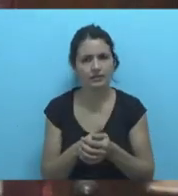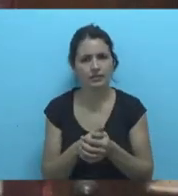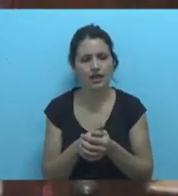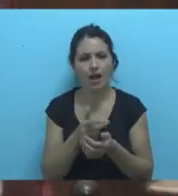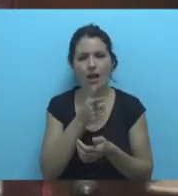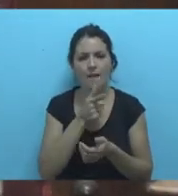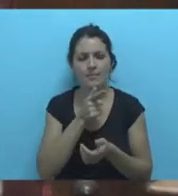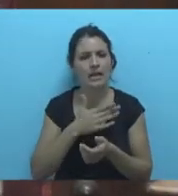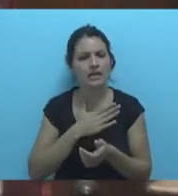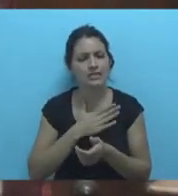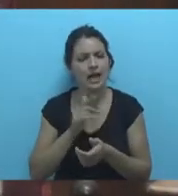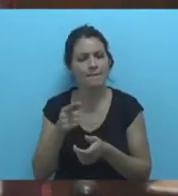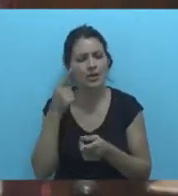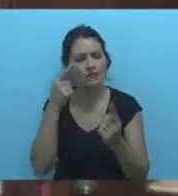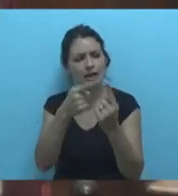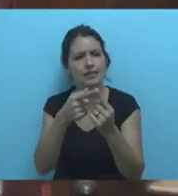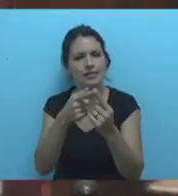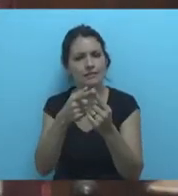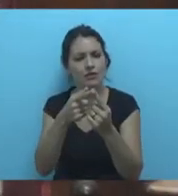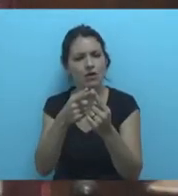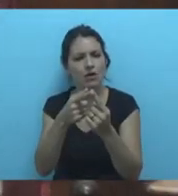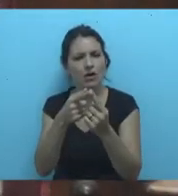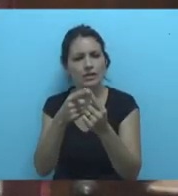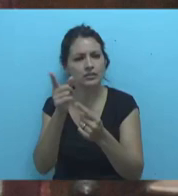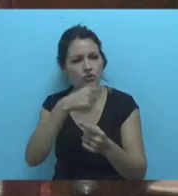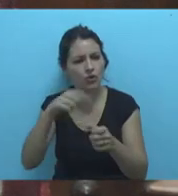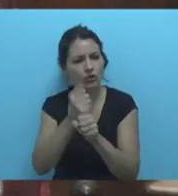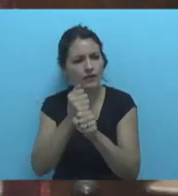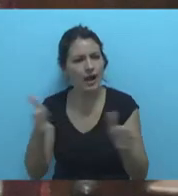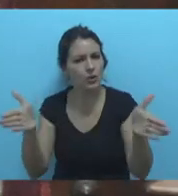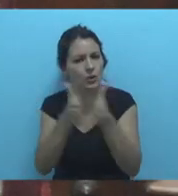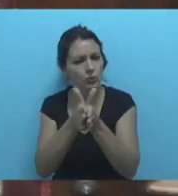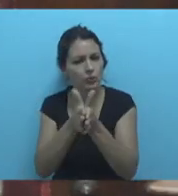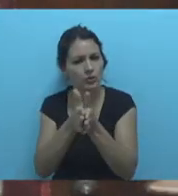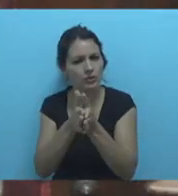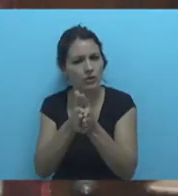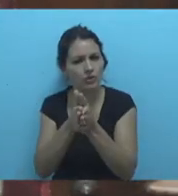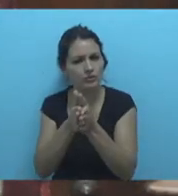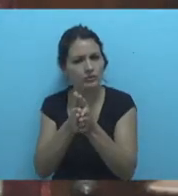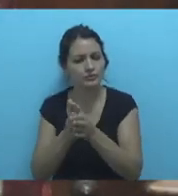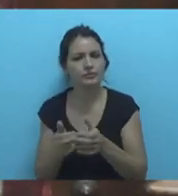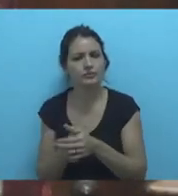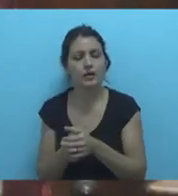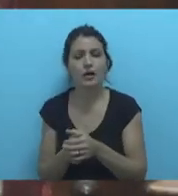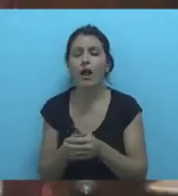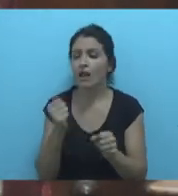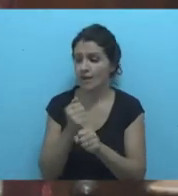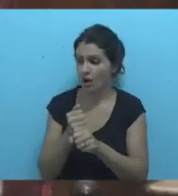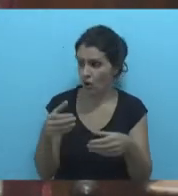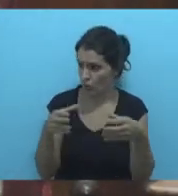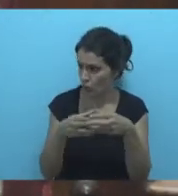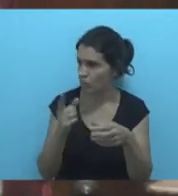parece que este no tiene que ser el objetivo, Presidenta, y nosotros tenemos que tratar de seguir llevando adelante la acción que esta comisión viene desarrollando, que